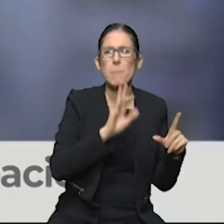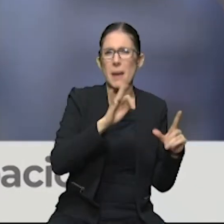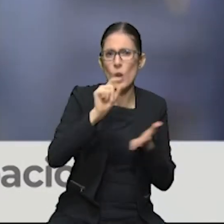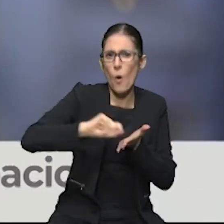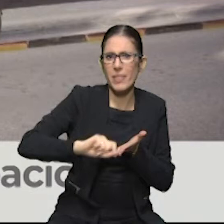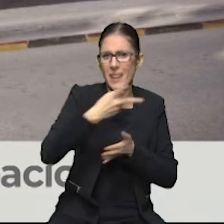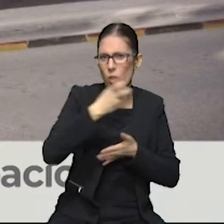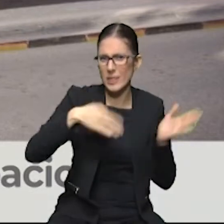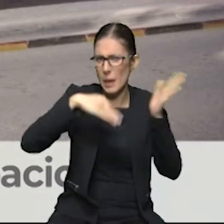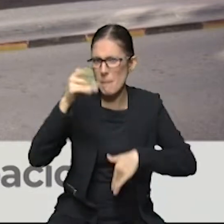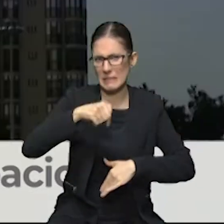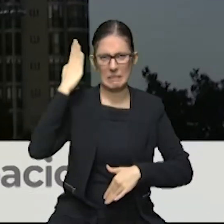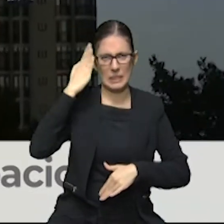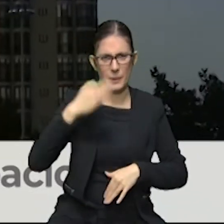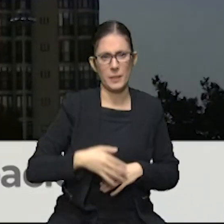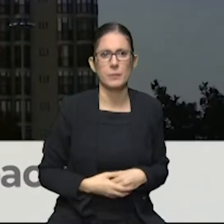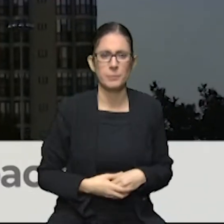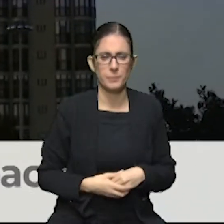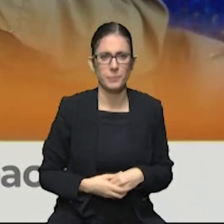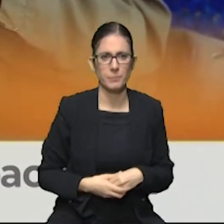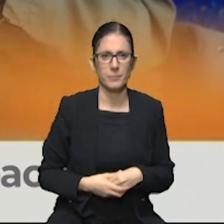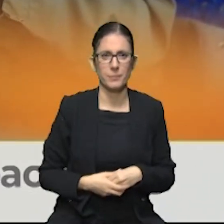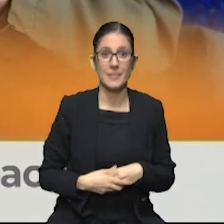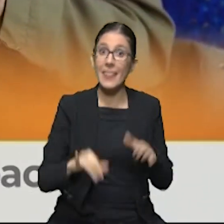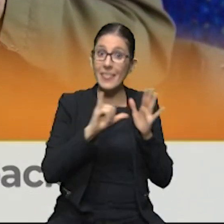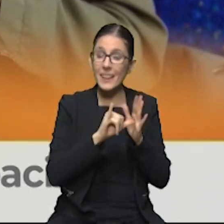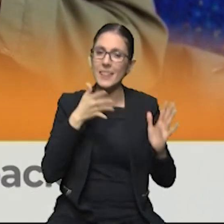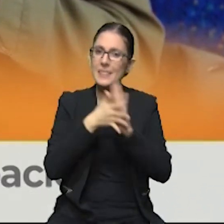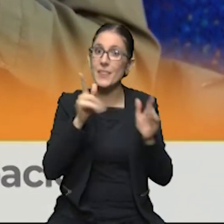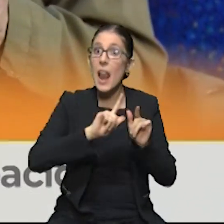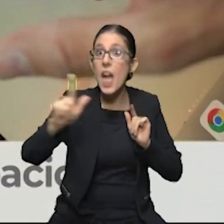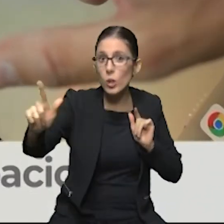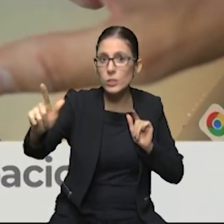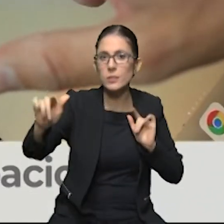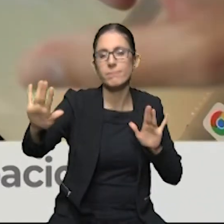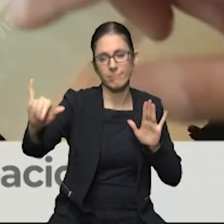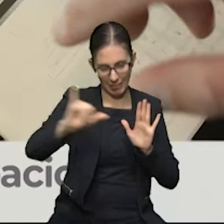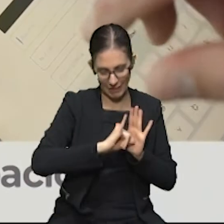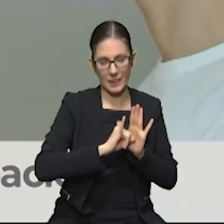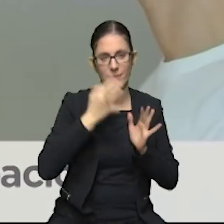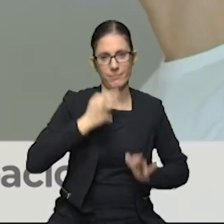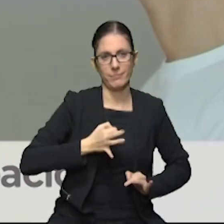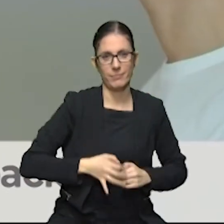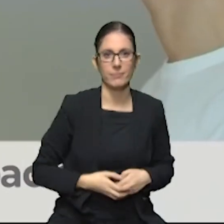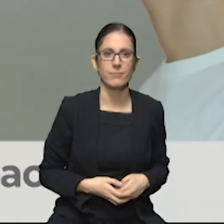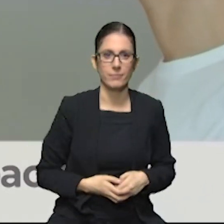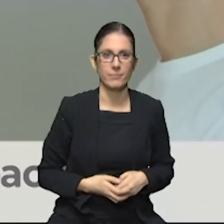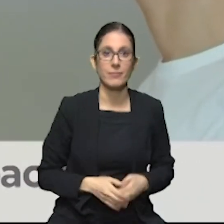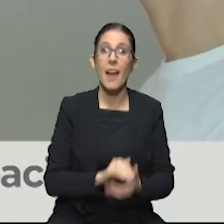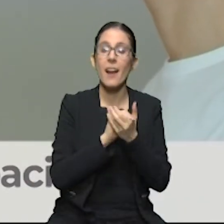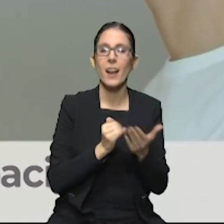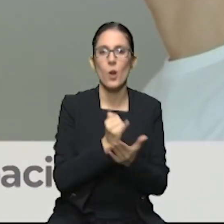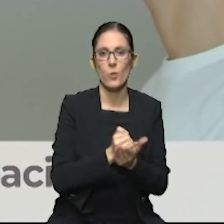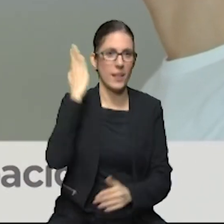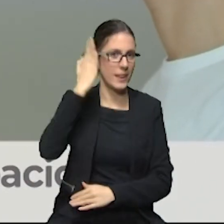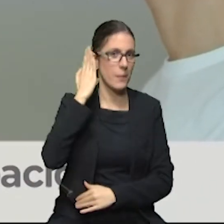más de 200 puntos de nuestra geografía. Estar cerca es estar lejos, pero estar cerca. Caja Rural de